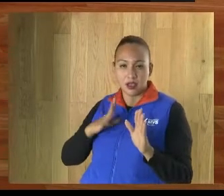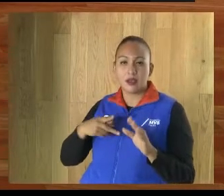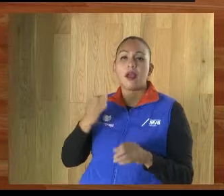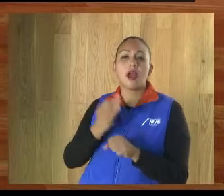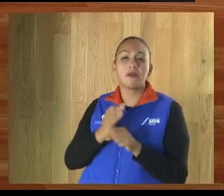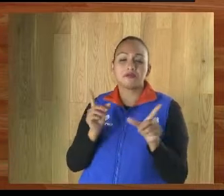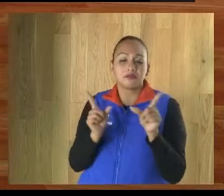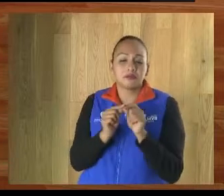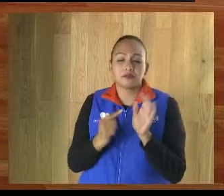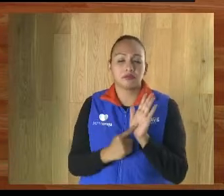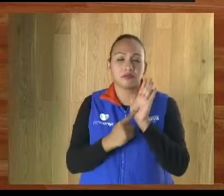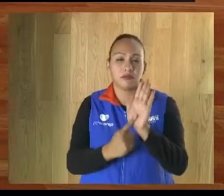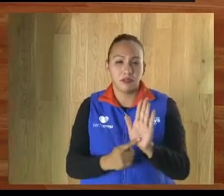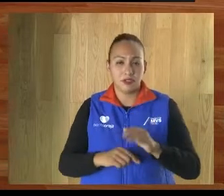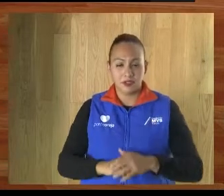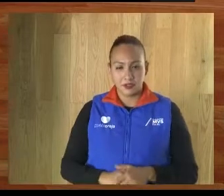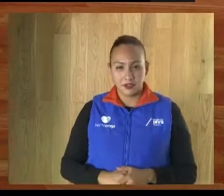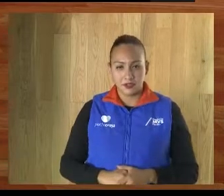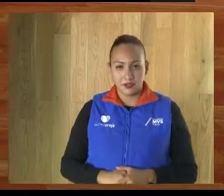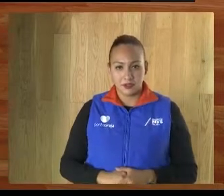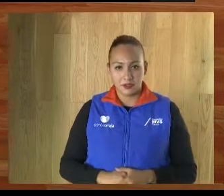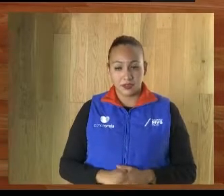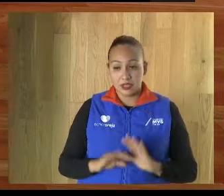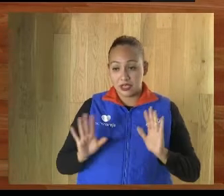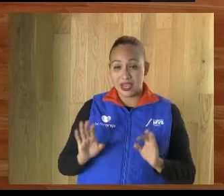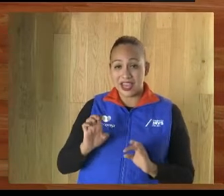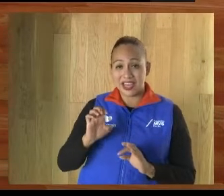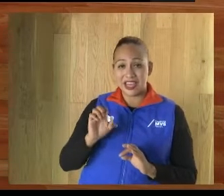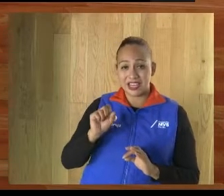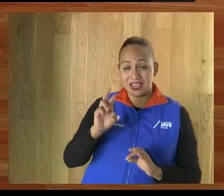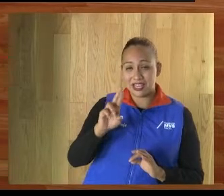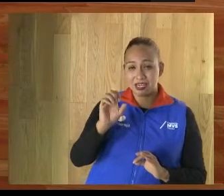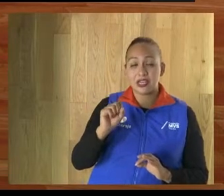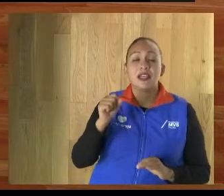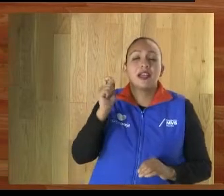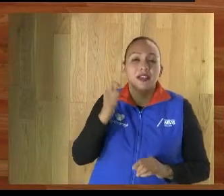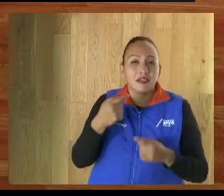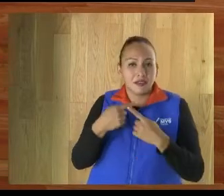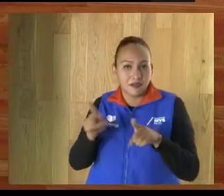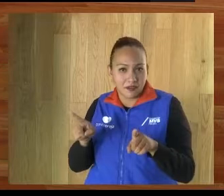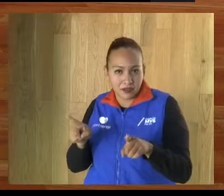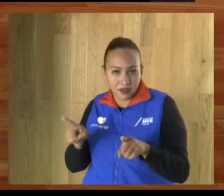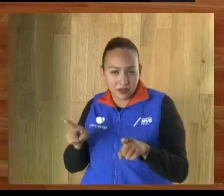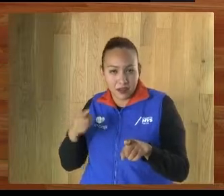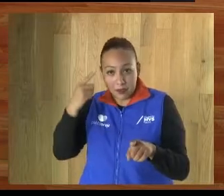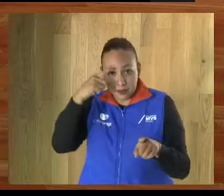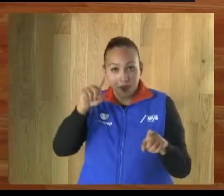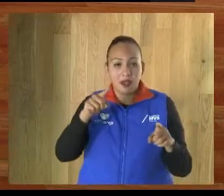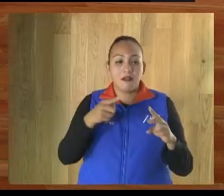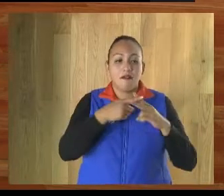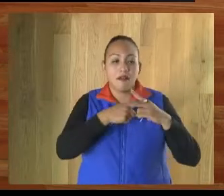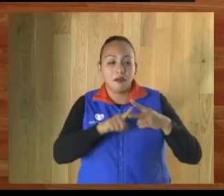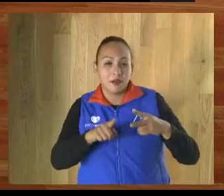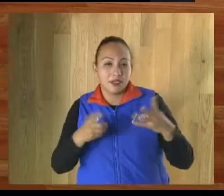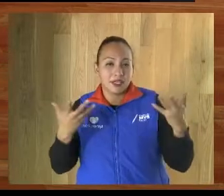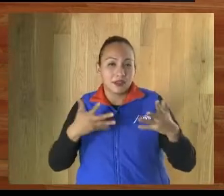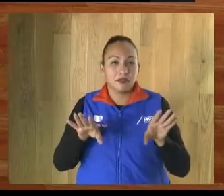que ya dejan de ser, la RC deja de ser voluntaria, para empezar casi a ser algo